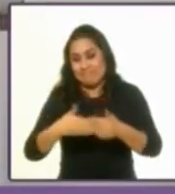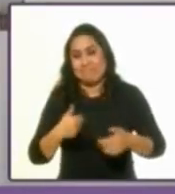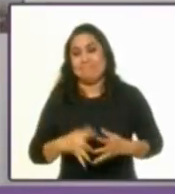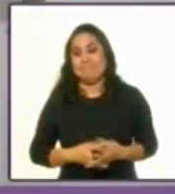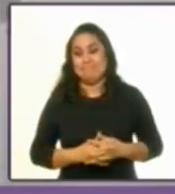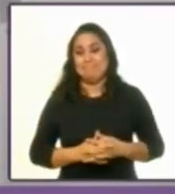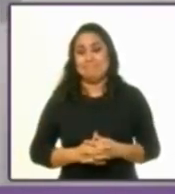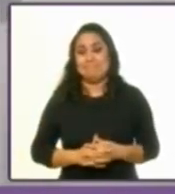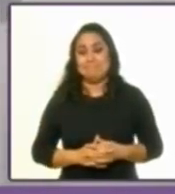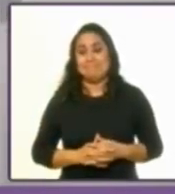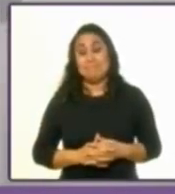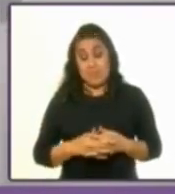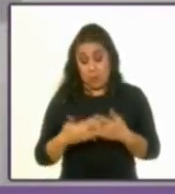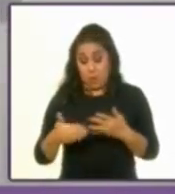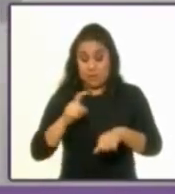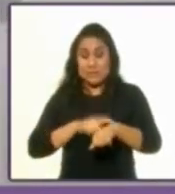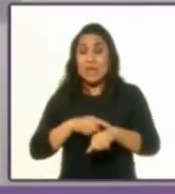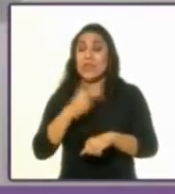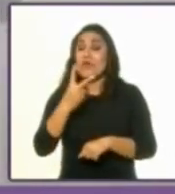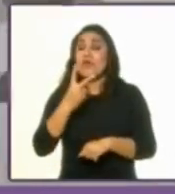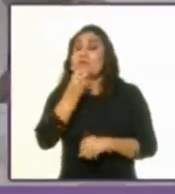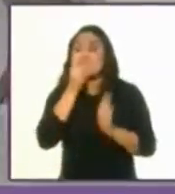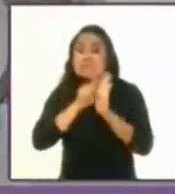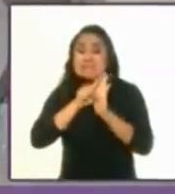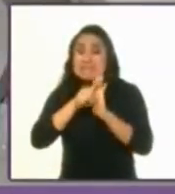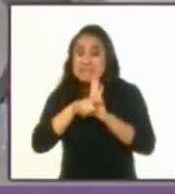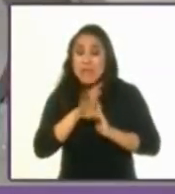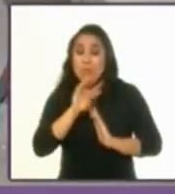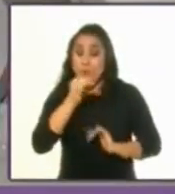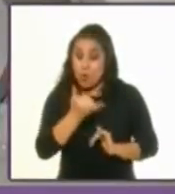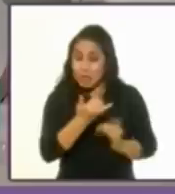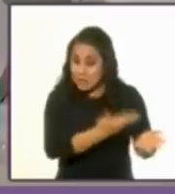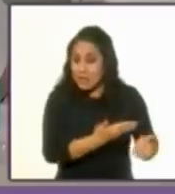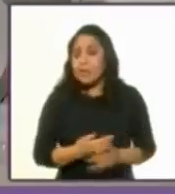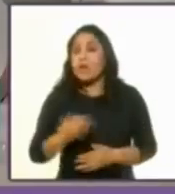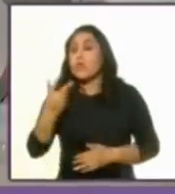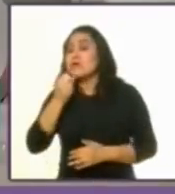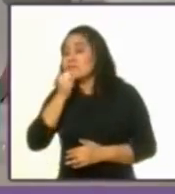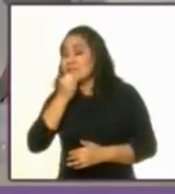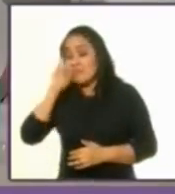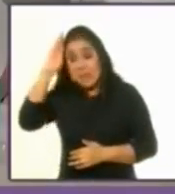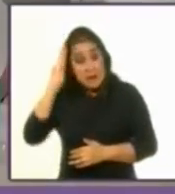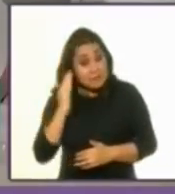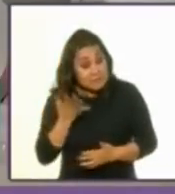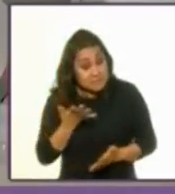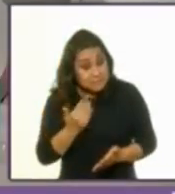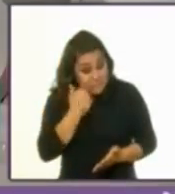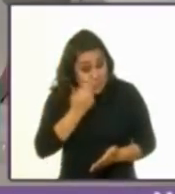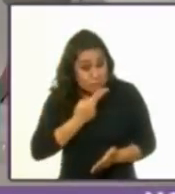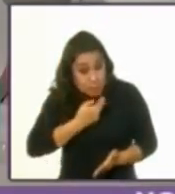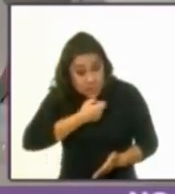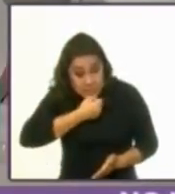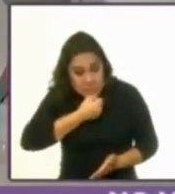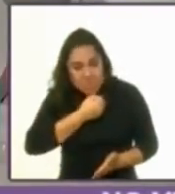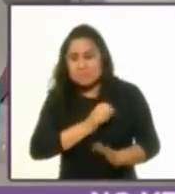tiempo y quedan dos segundos para mariana boy y dos segundos para alejandra barrales quieren usarlos